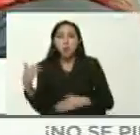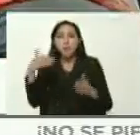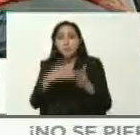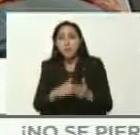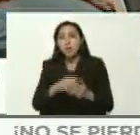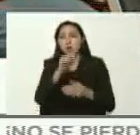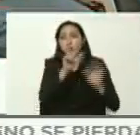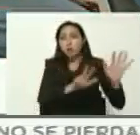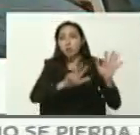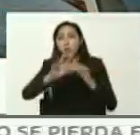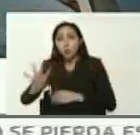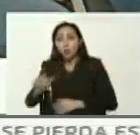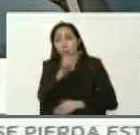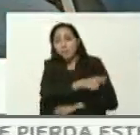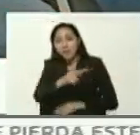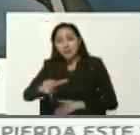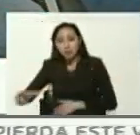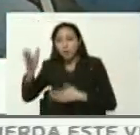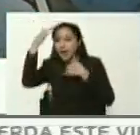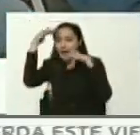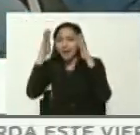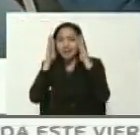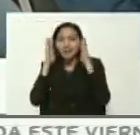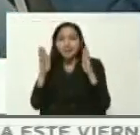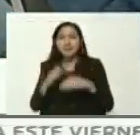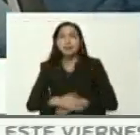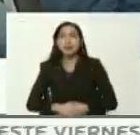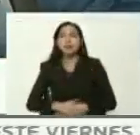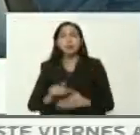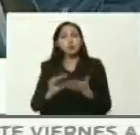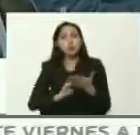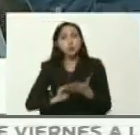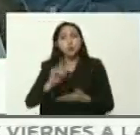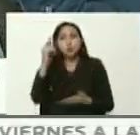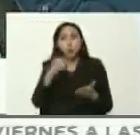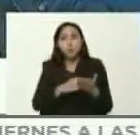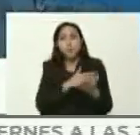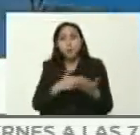1.981.084 personas, de las cuales hemos logrado resolver